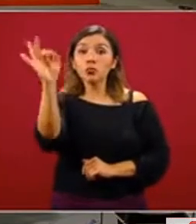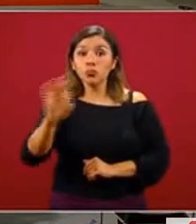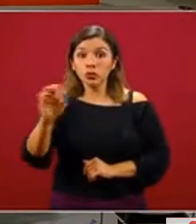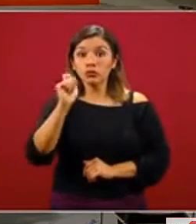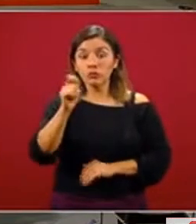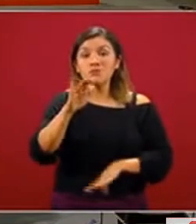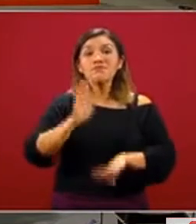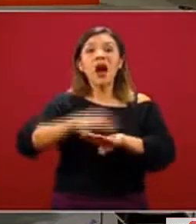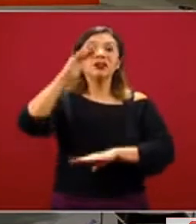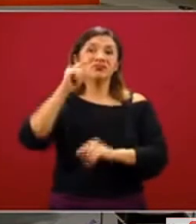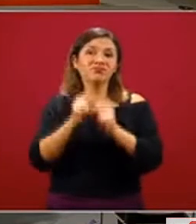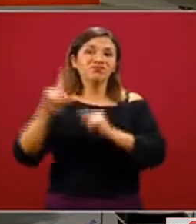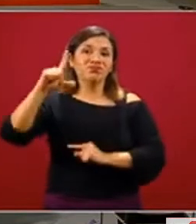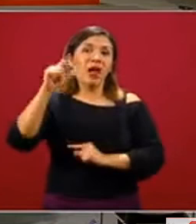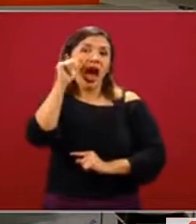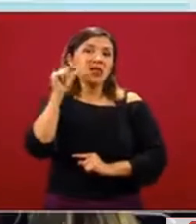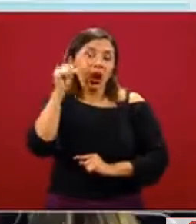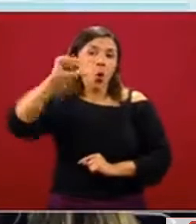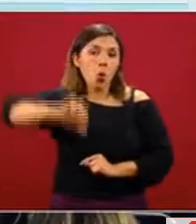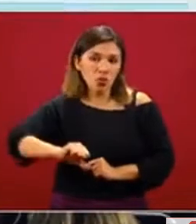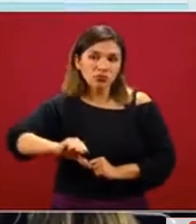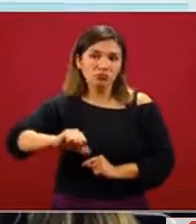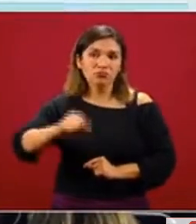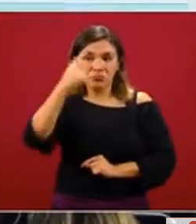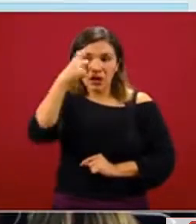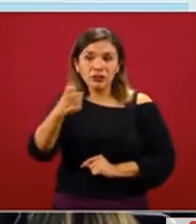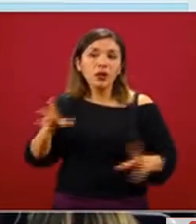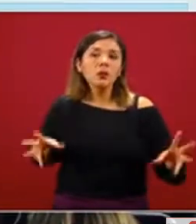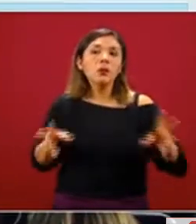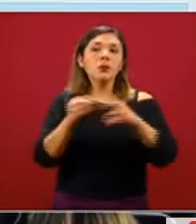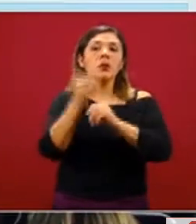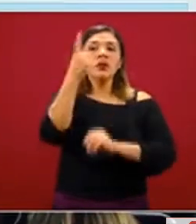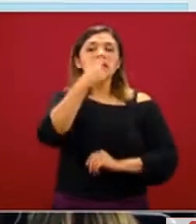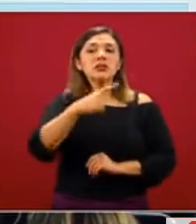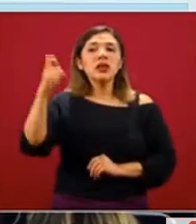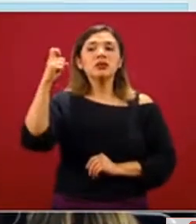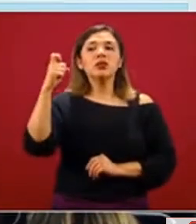este incremento para llegar a esa carga acumulada de los